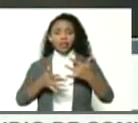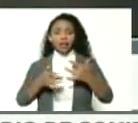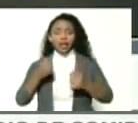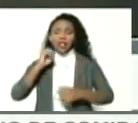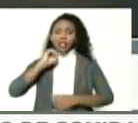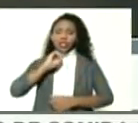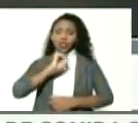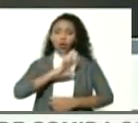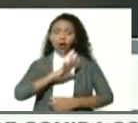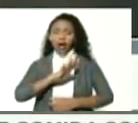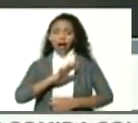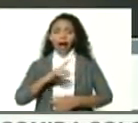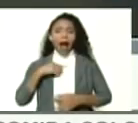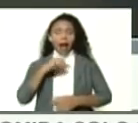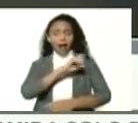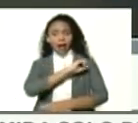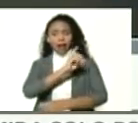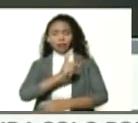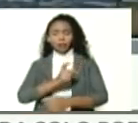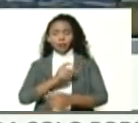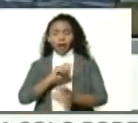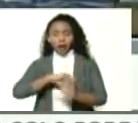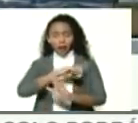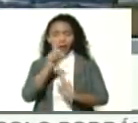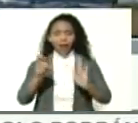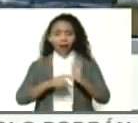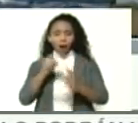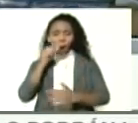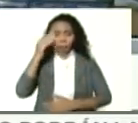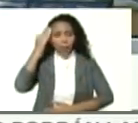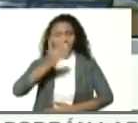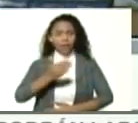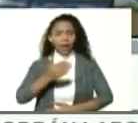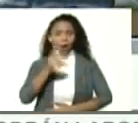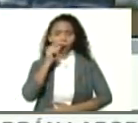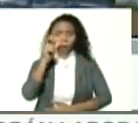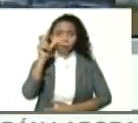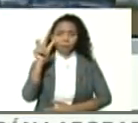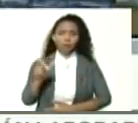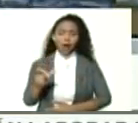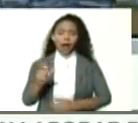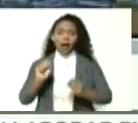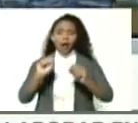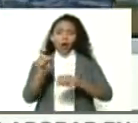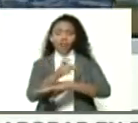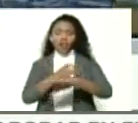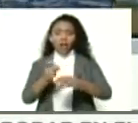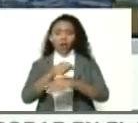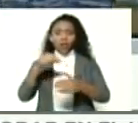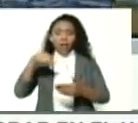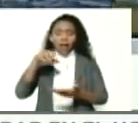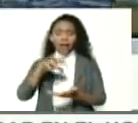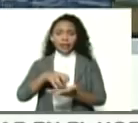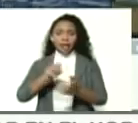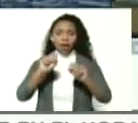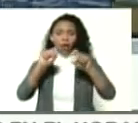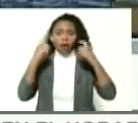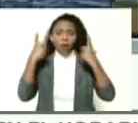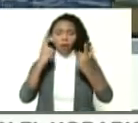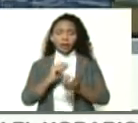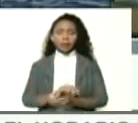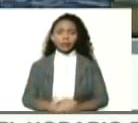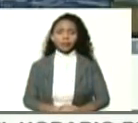histórica al general en jefe Jorge Luis García Carneiro, gobernador del